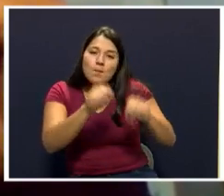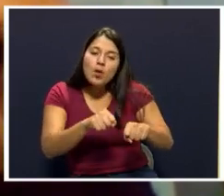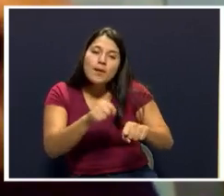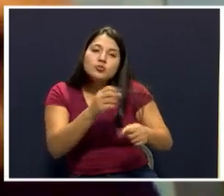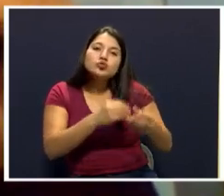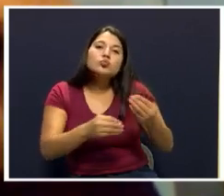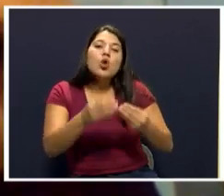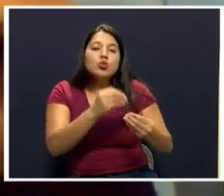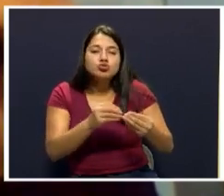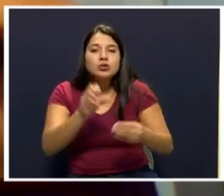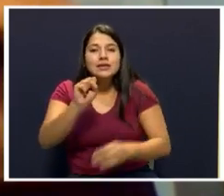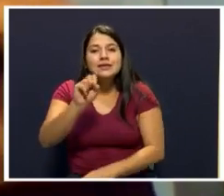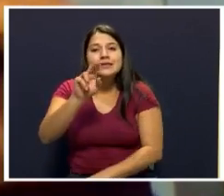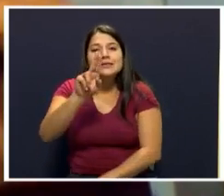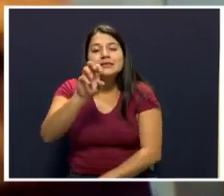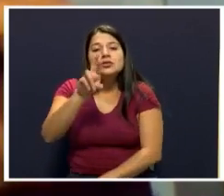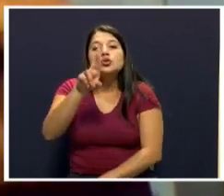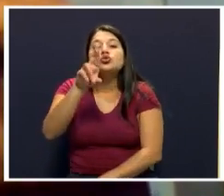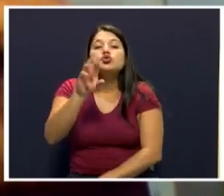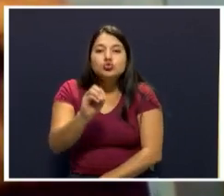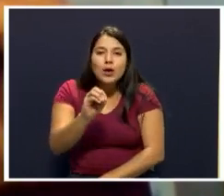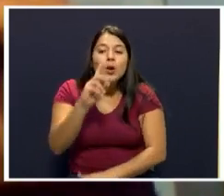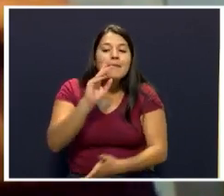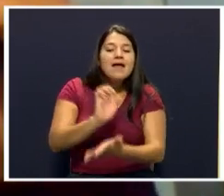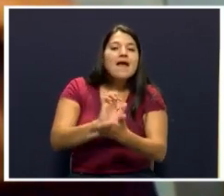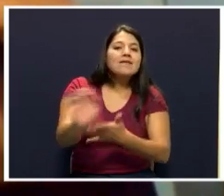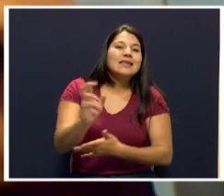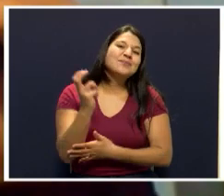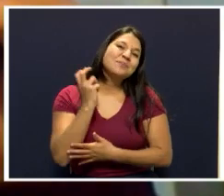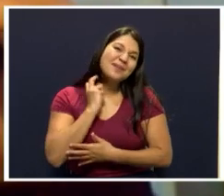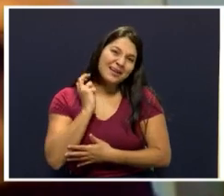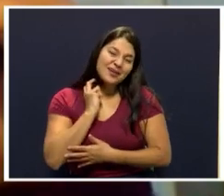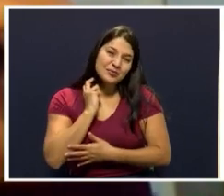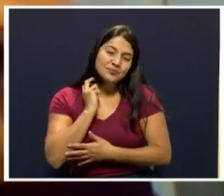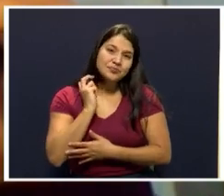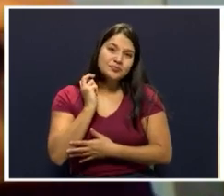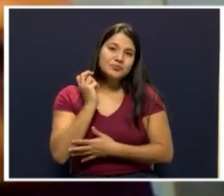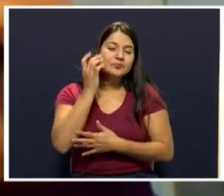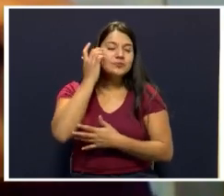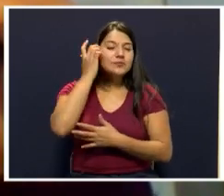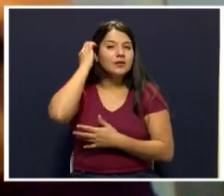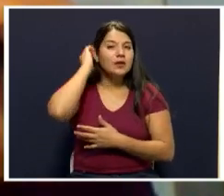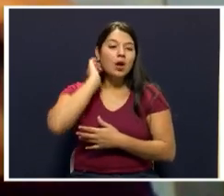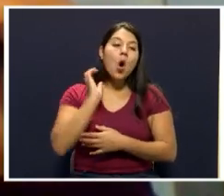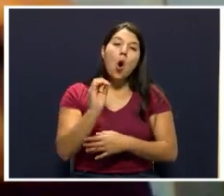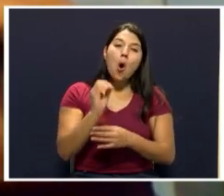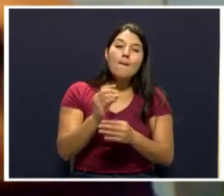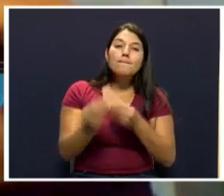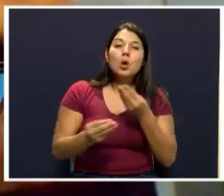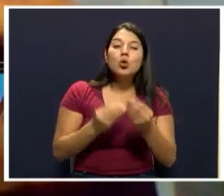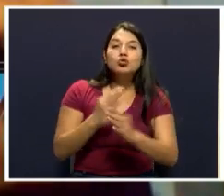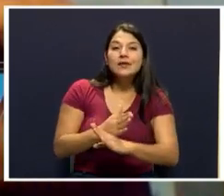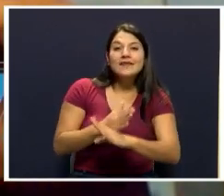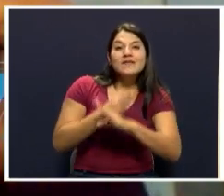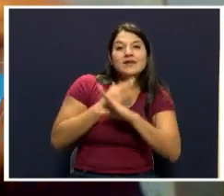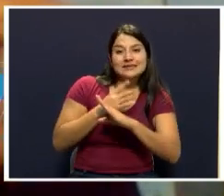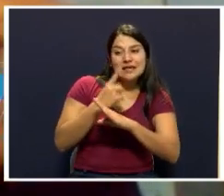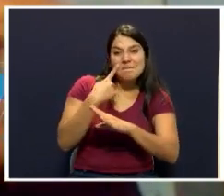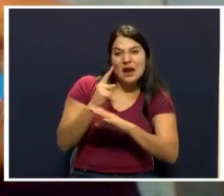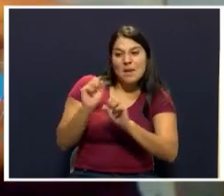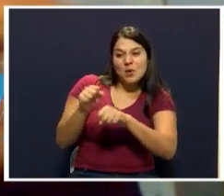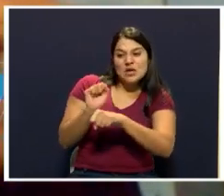veneno, se producen o se purifican mejor los anticuerpos que son capaces de neutralizar a un veneno. Entonces,